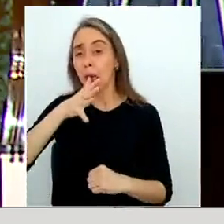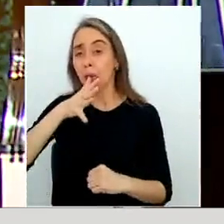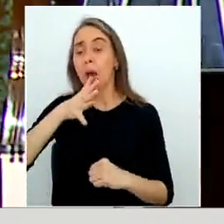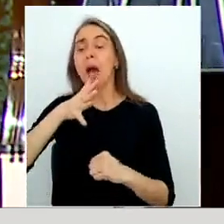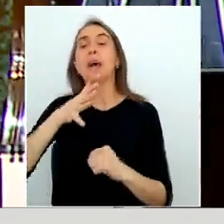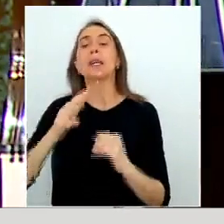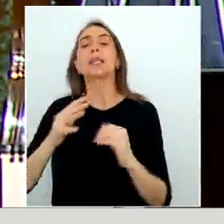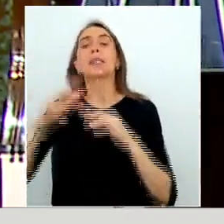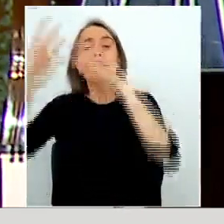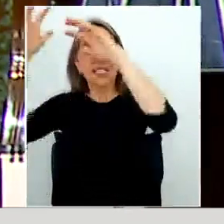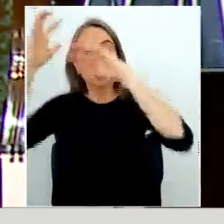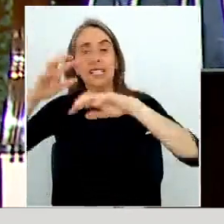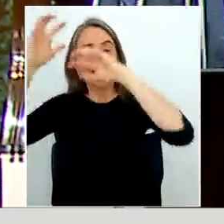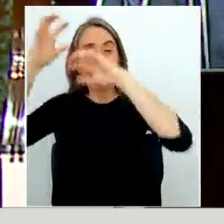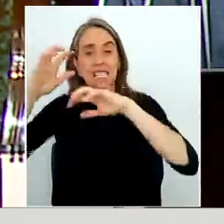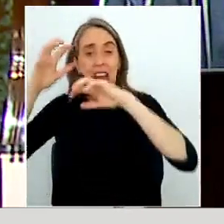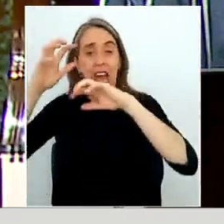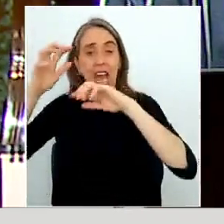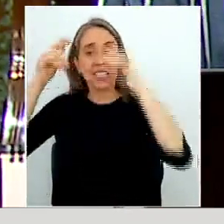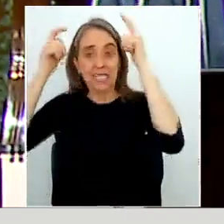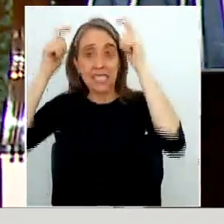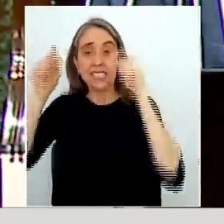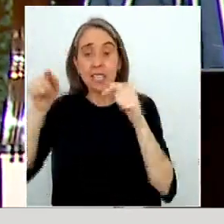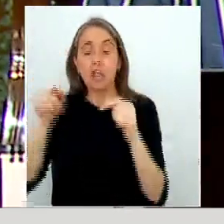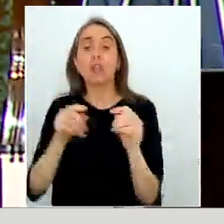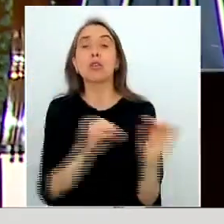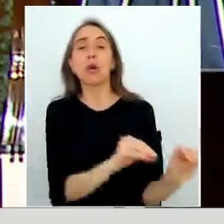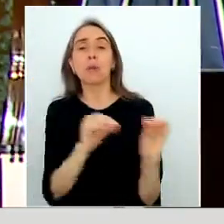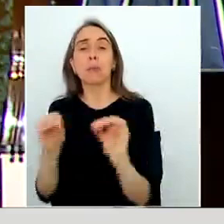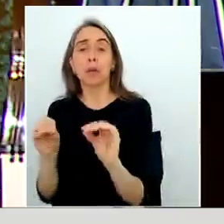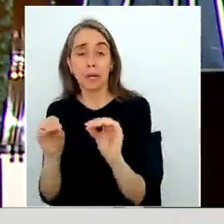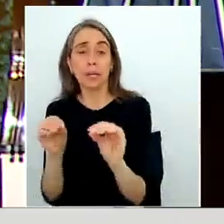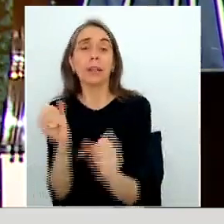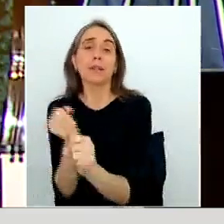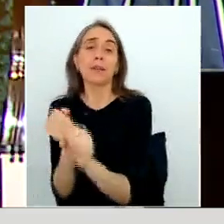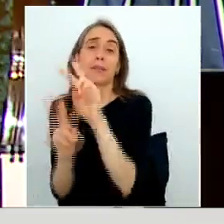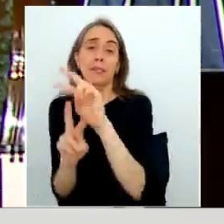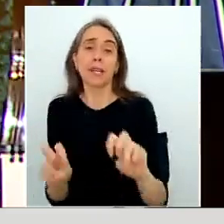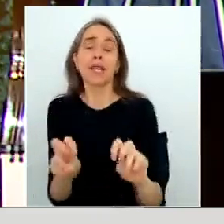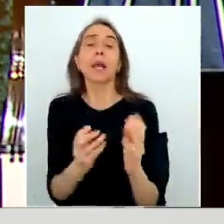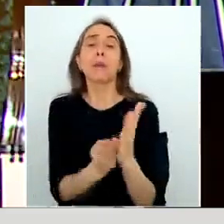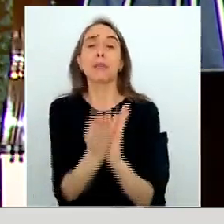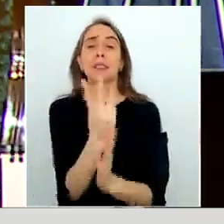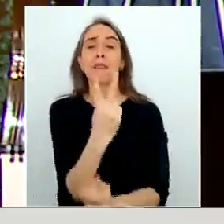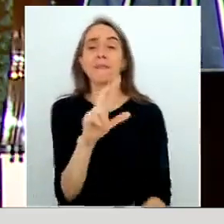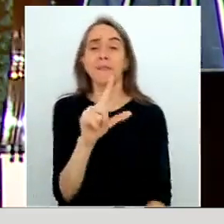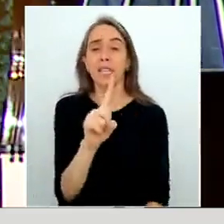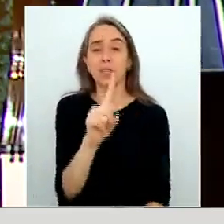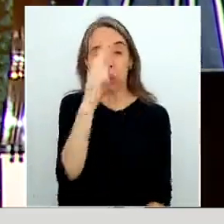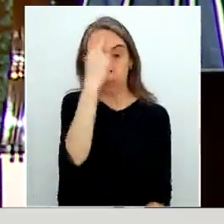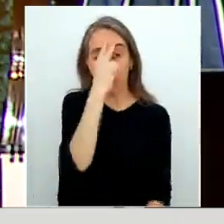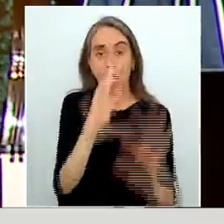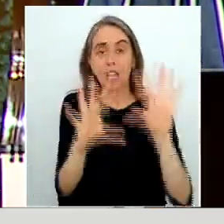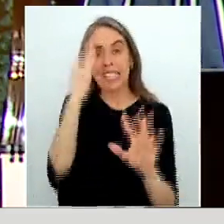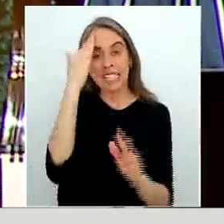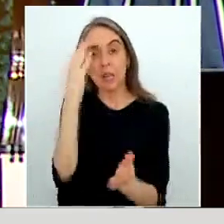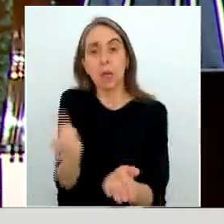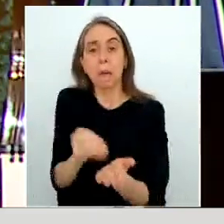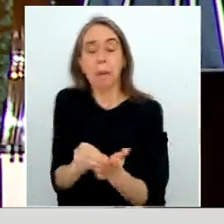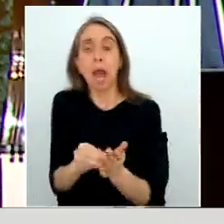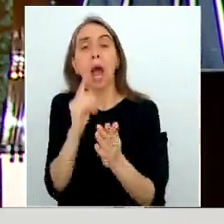Isidro para prorrogar su mandato por 15 días a del 21 de marzo en atención a que se encuentran pendientes varias